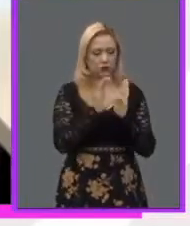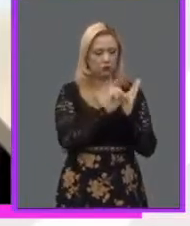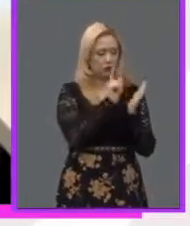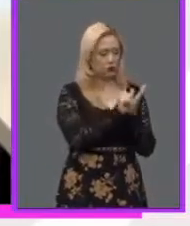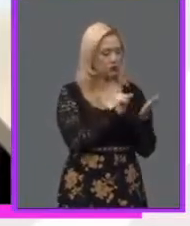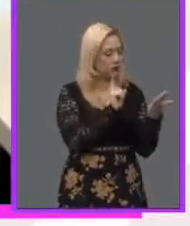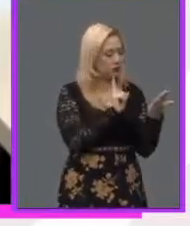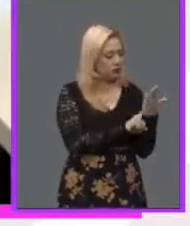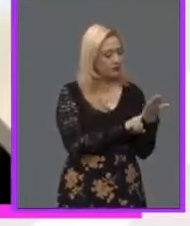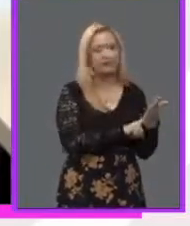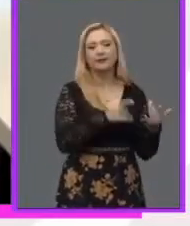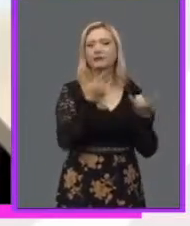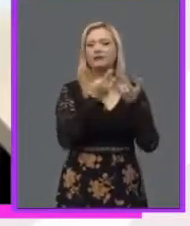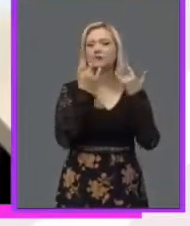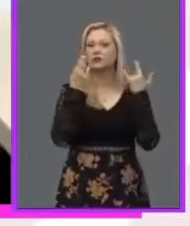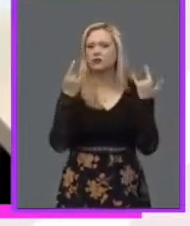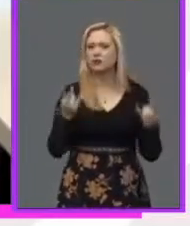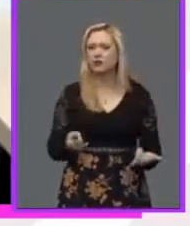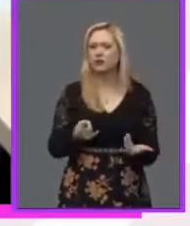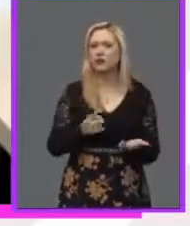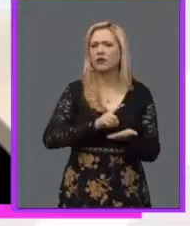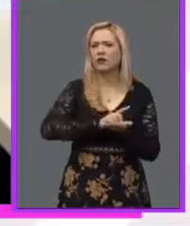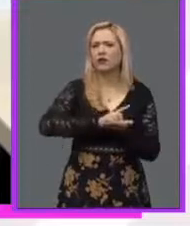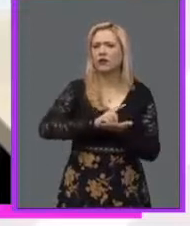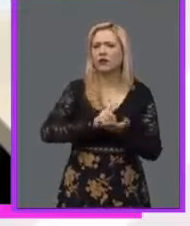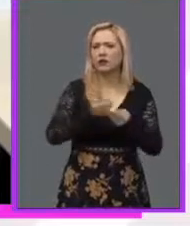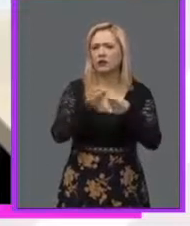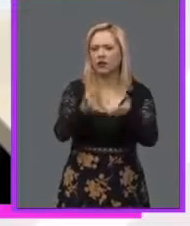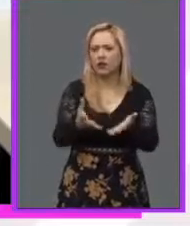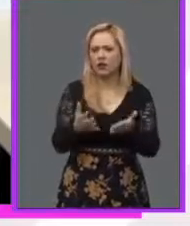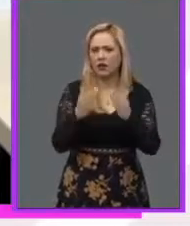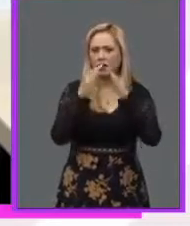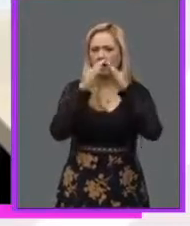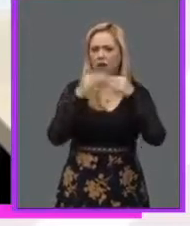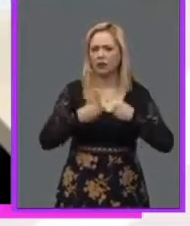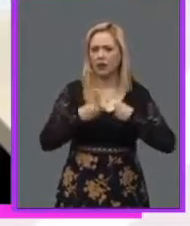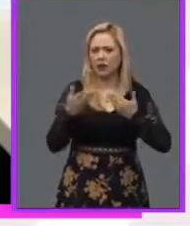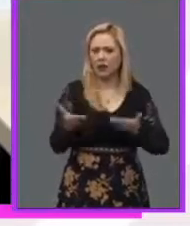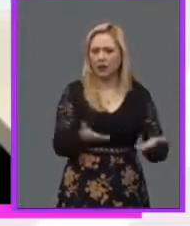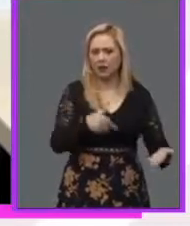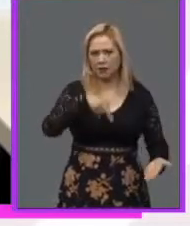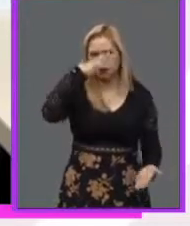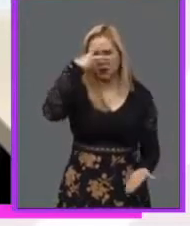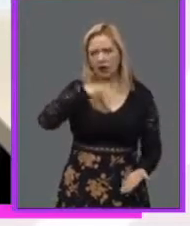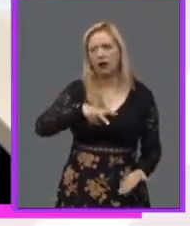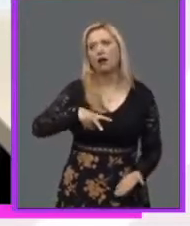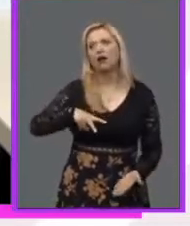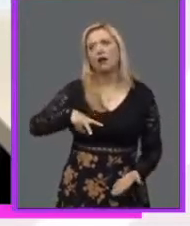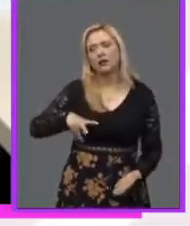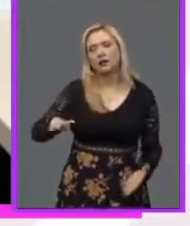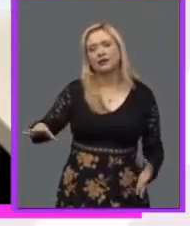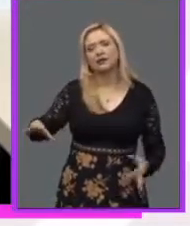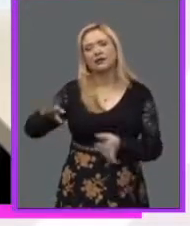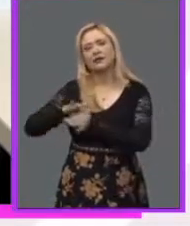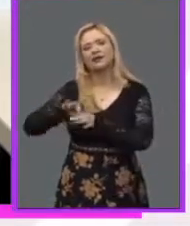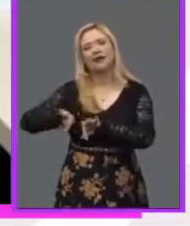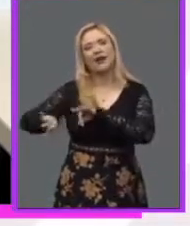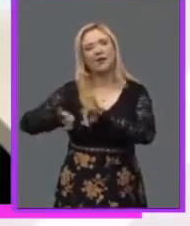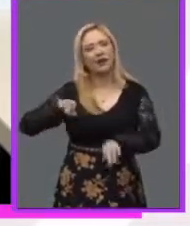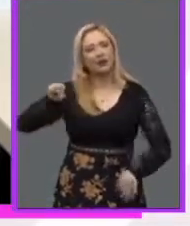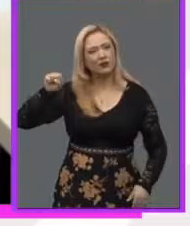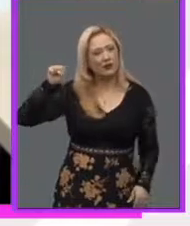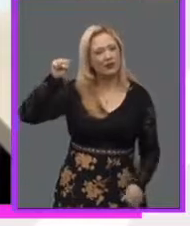constitucional la historia del derecho a la vivienda en México, vamos a ver que también está muy ligada a las luchas laborales,